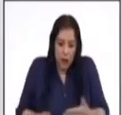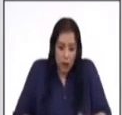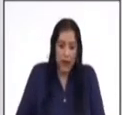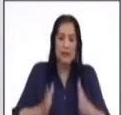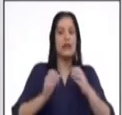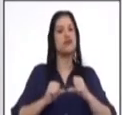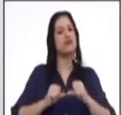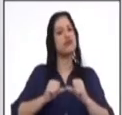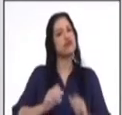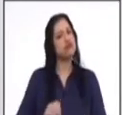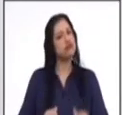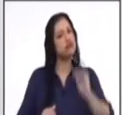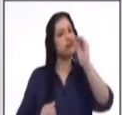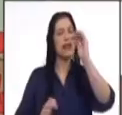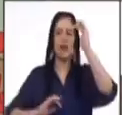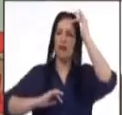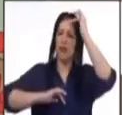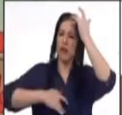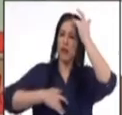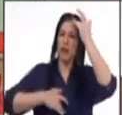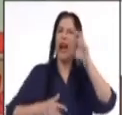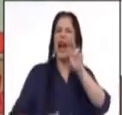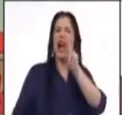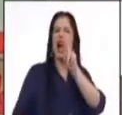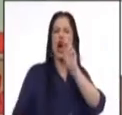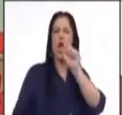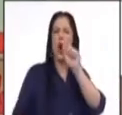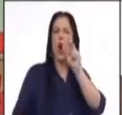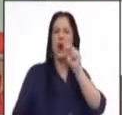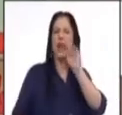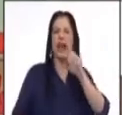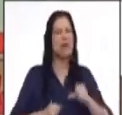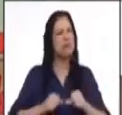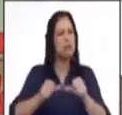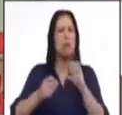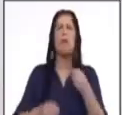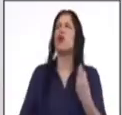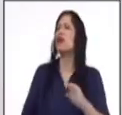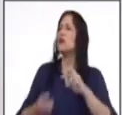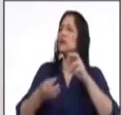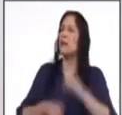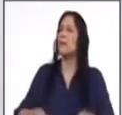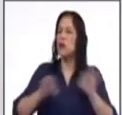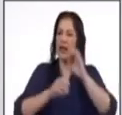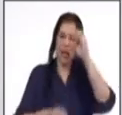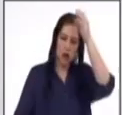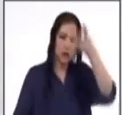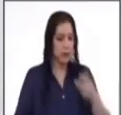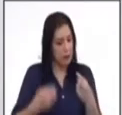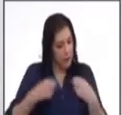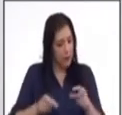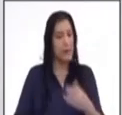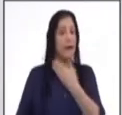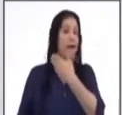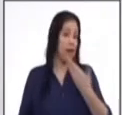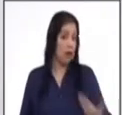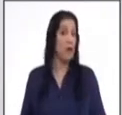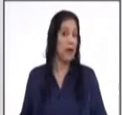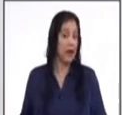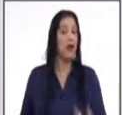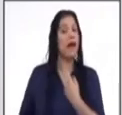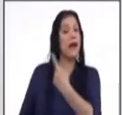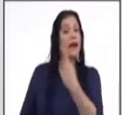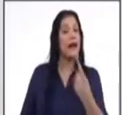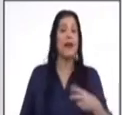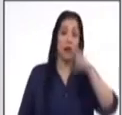nacer y enfermedad crónica. ¿Por qué son importantes estos conceptos, profesora? Porque le permiten al gobierno y a